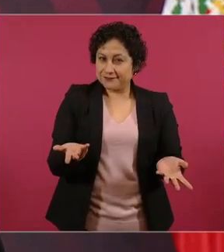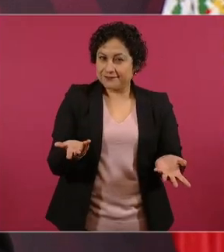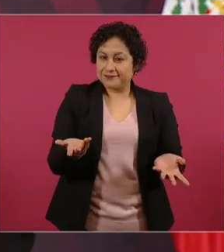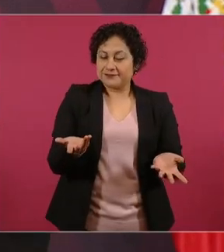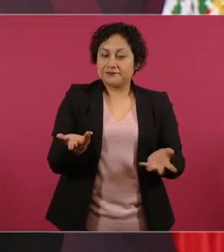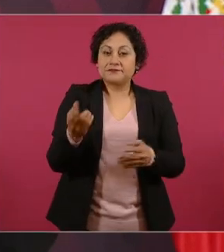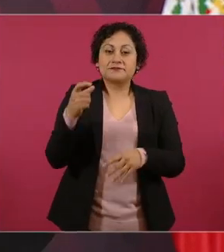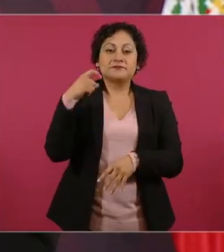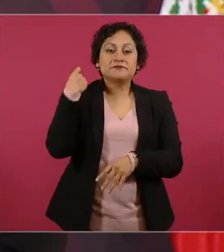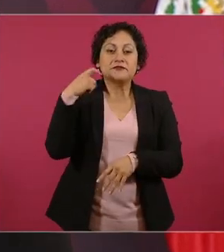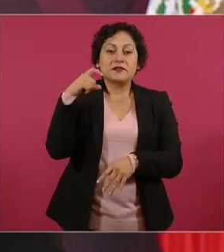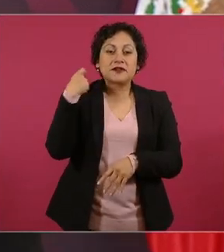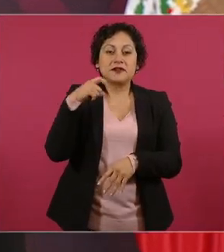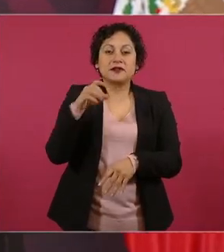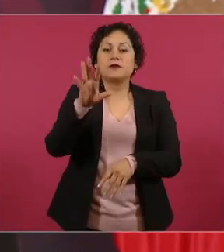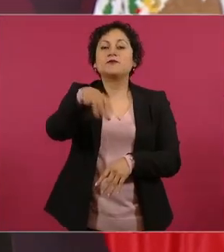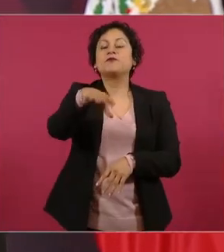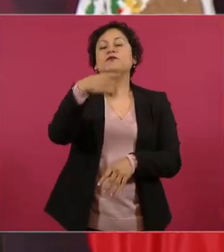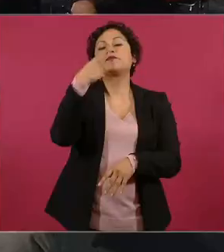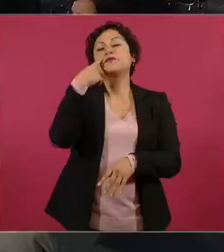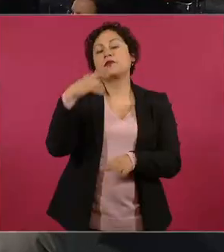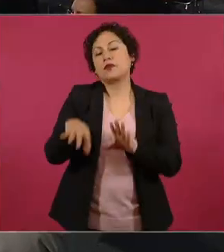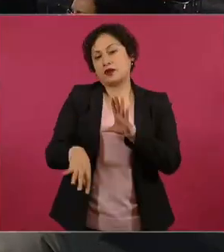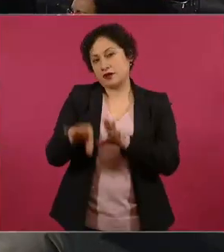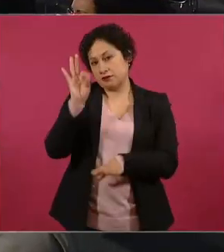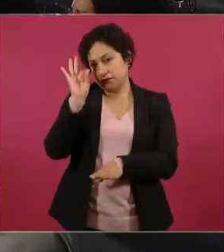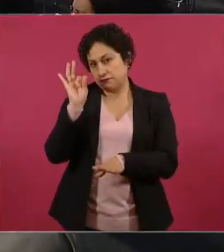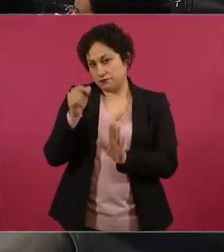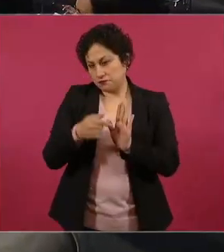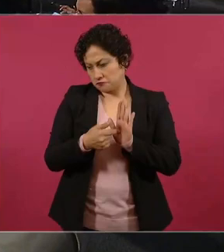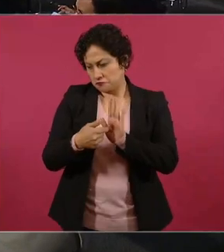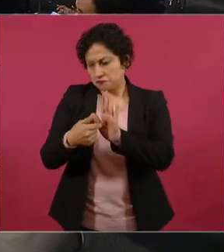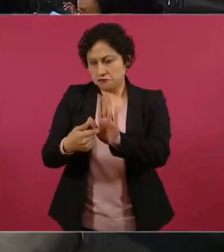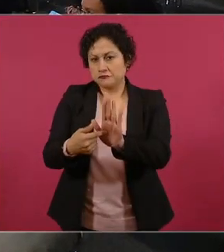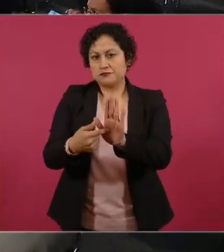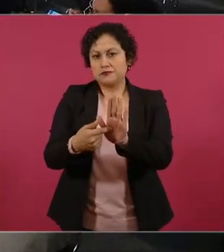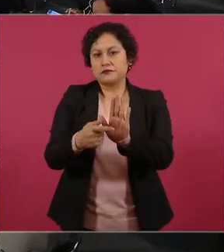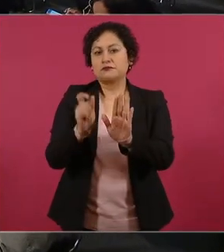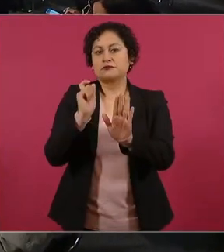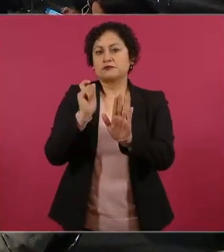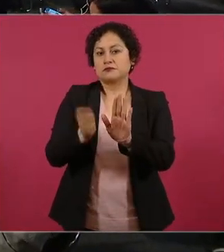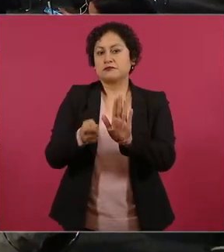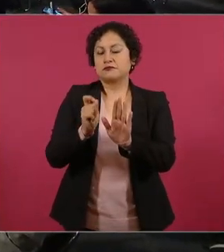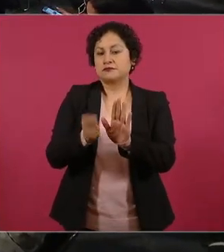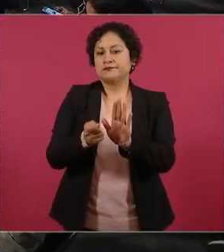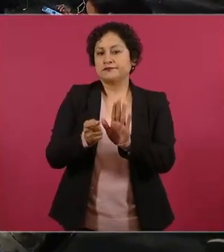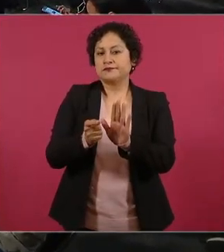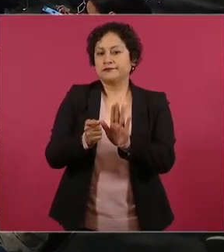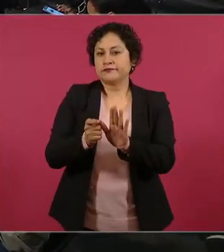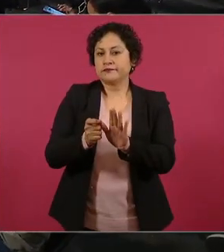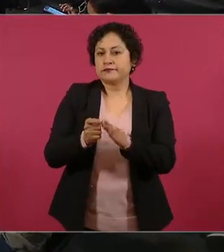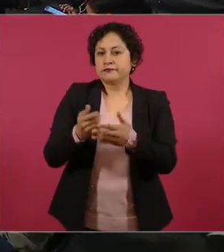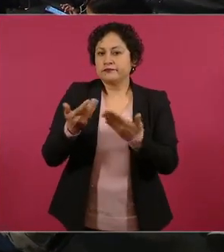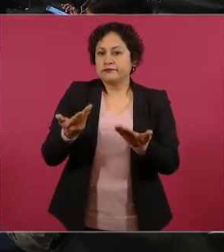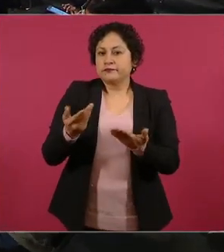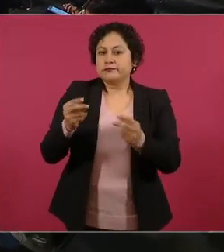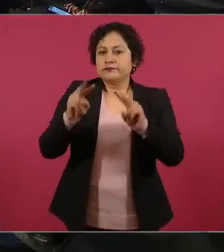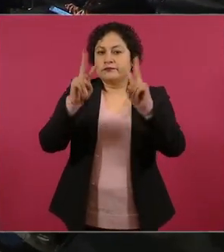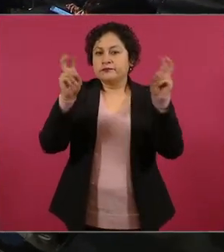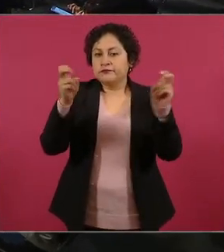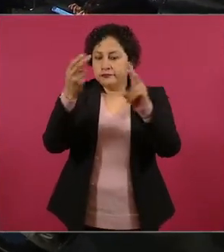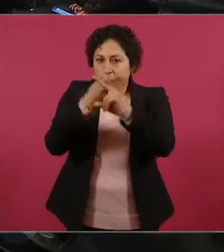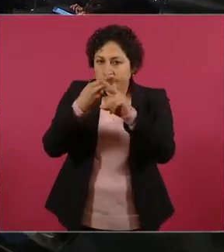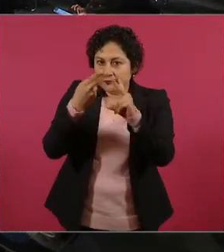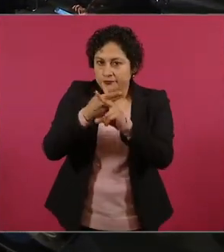Querétaro, a ver, pon los índices de homicidios por estado. Querétaro está